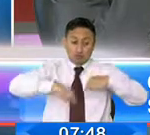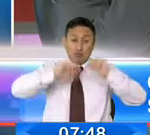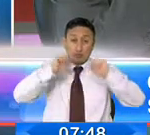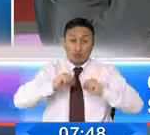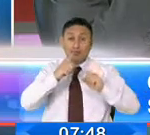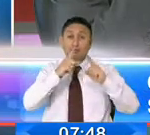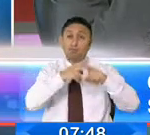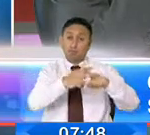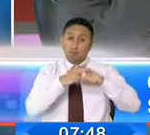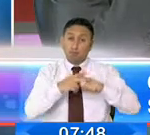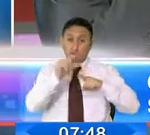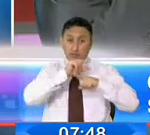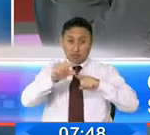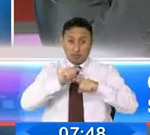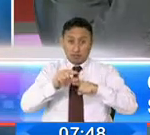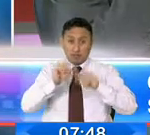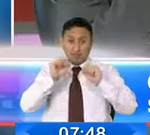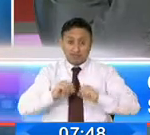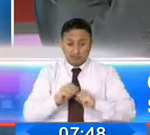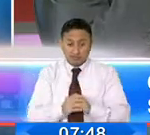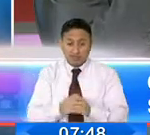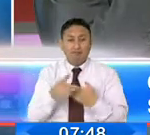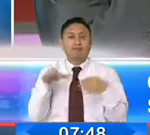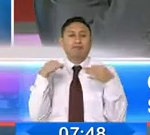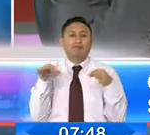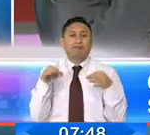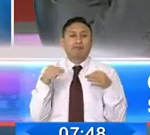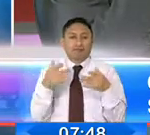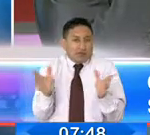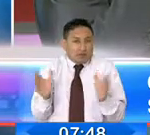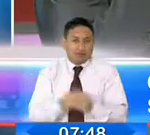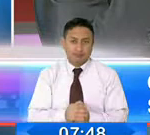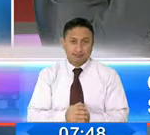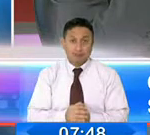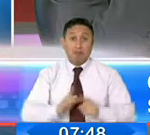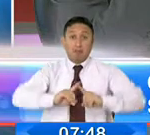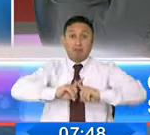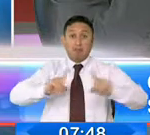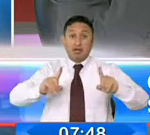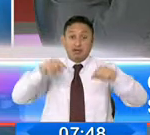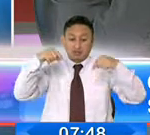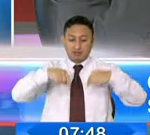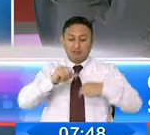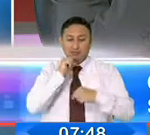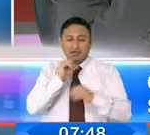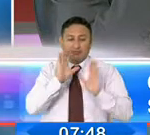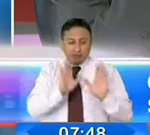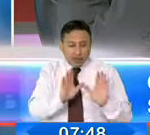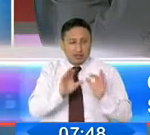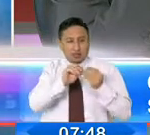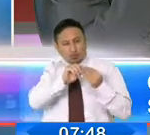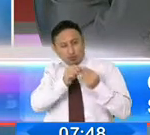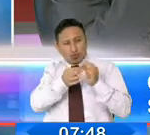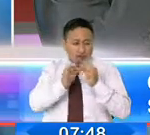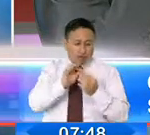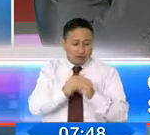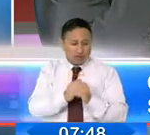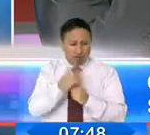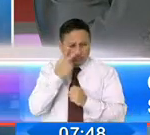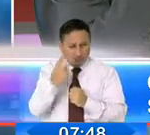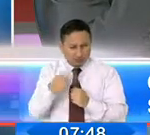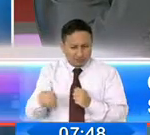tipo de crédito se han simplificado. Sin embargo, estamos incluso todavía afinando y observando